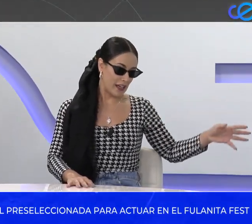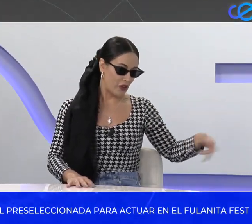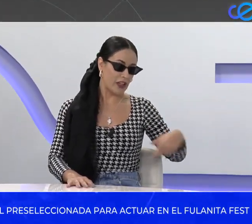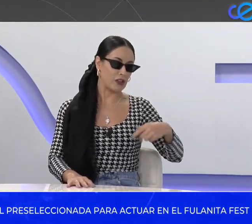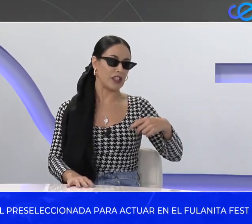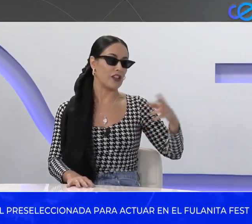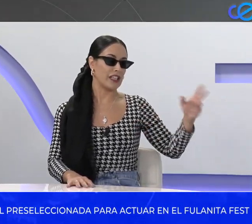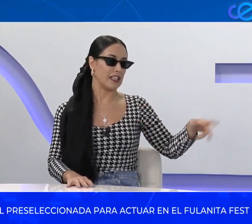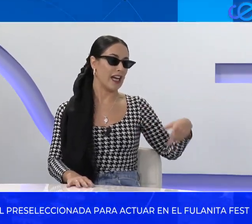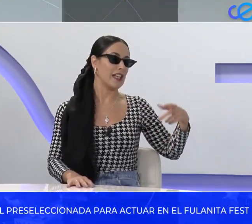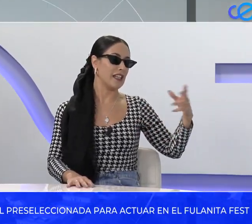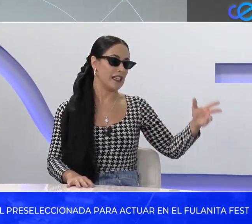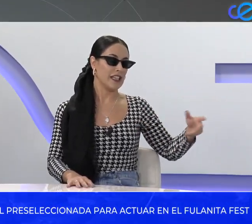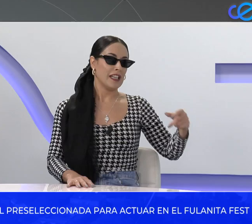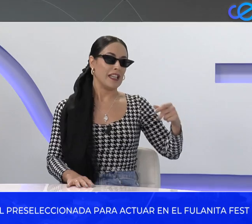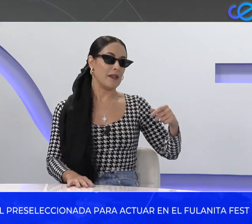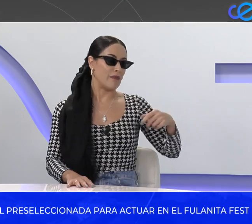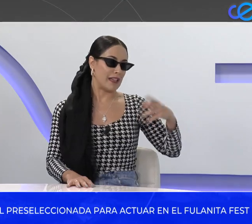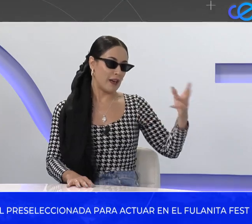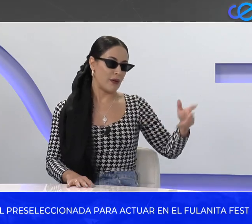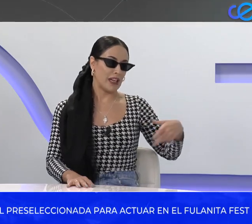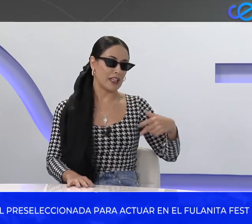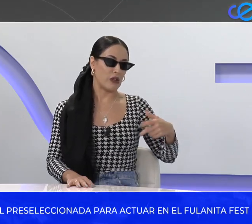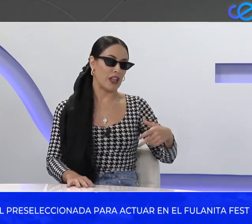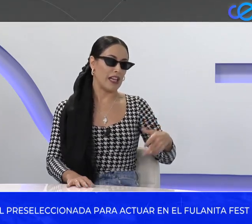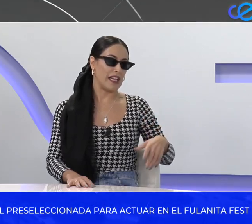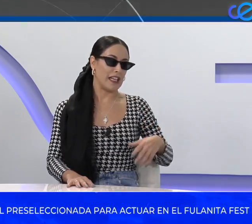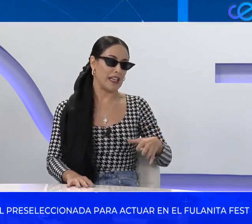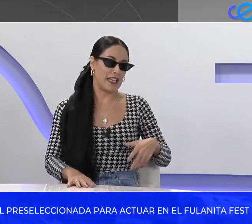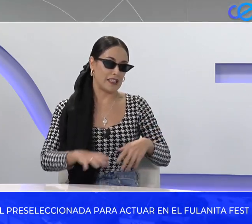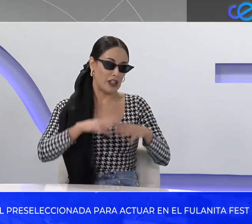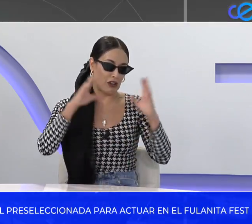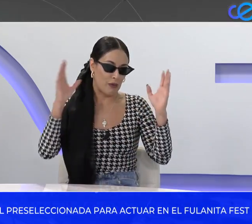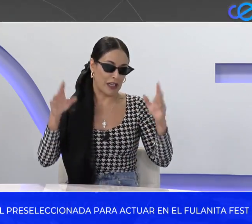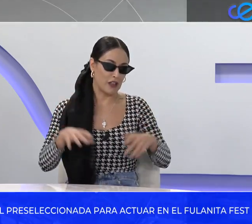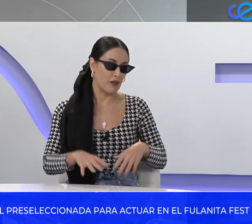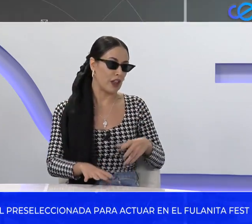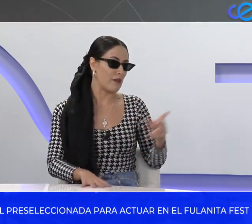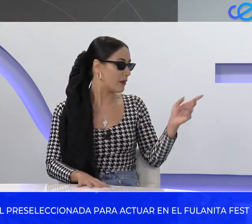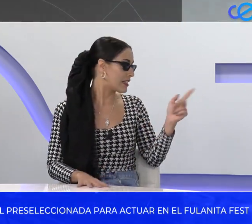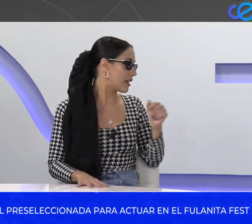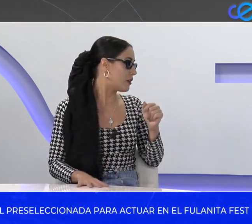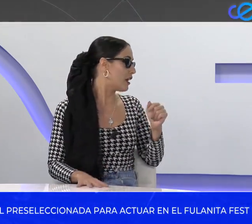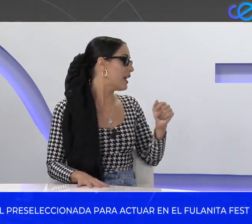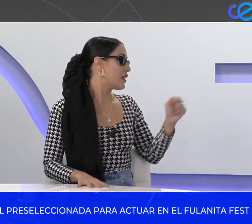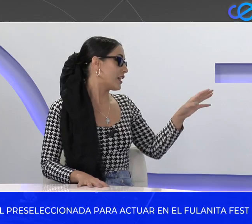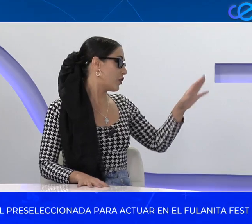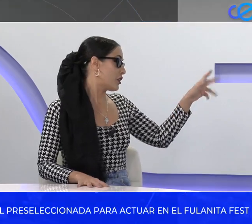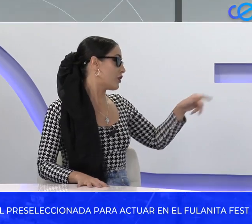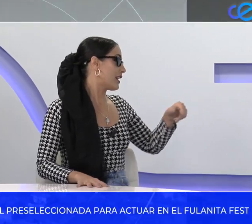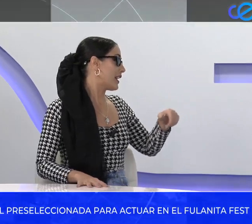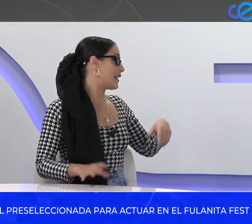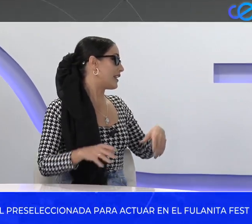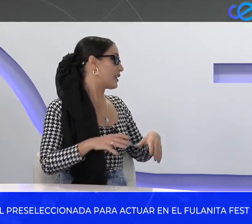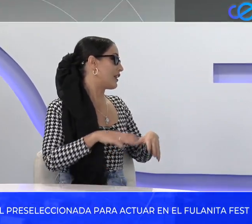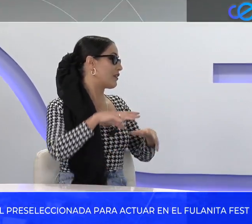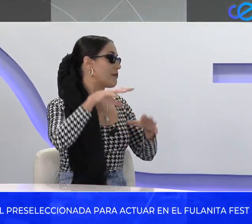es creadora de contenido digital y y maneja muy bien las redes sociales y y ha sido como el artífice mi amiga Sara viruel o sea todo esto